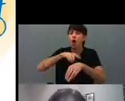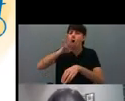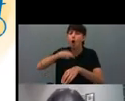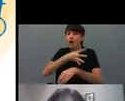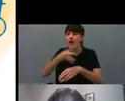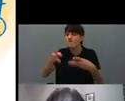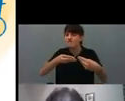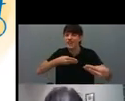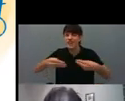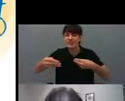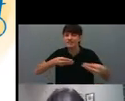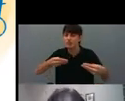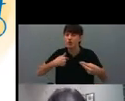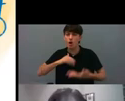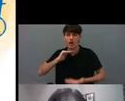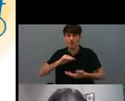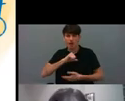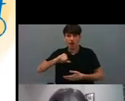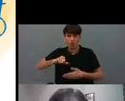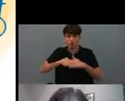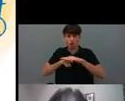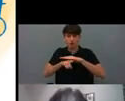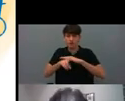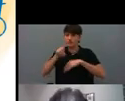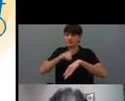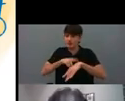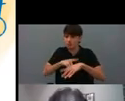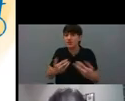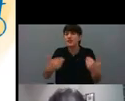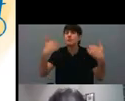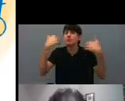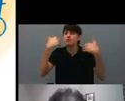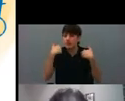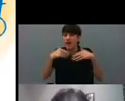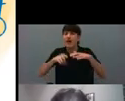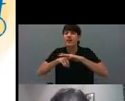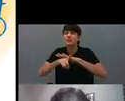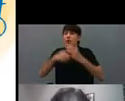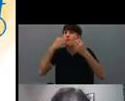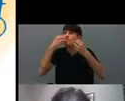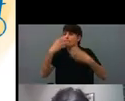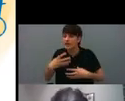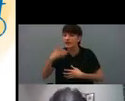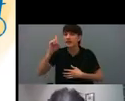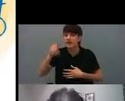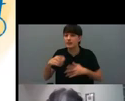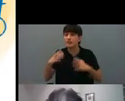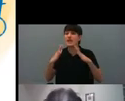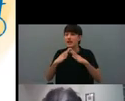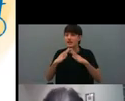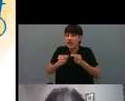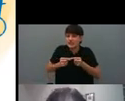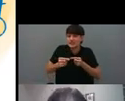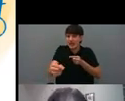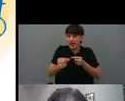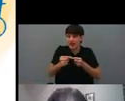flexibles, capacidad de autogestionar mi tiempo y mis responsabilidades y posibilidad de teletrabajo, que en